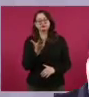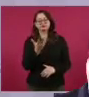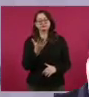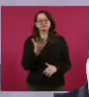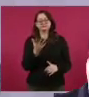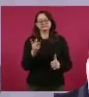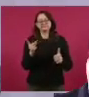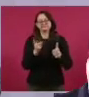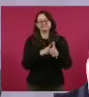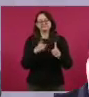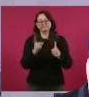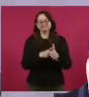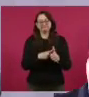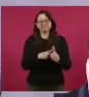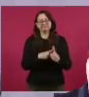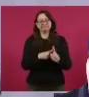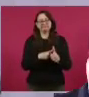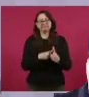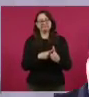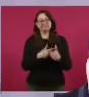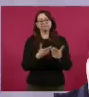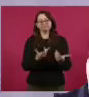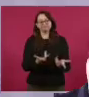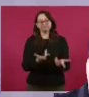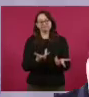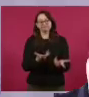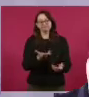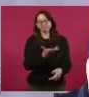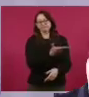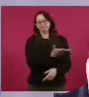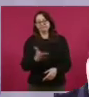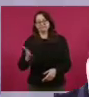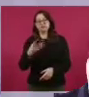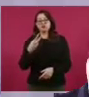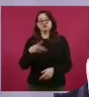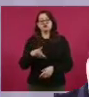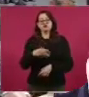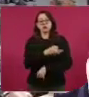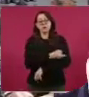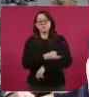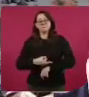los familiares de los deportistas,